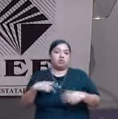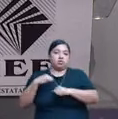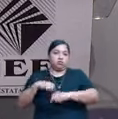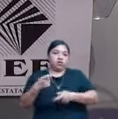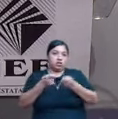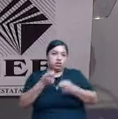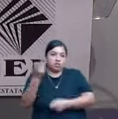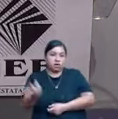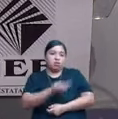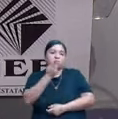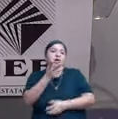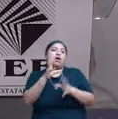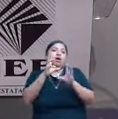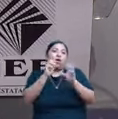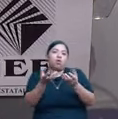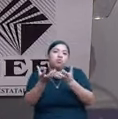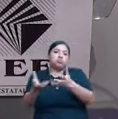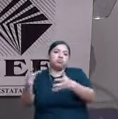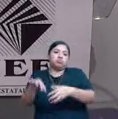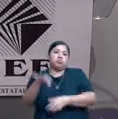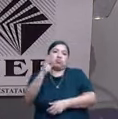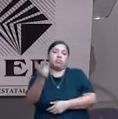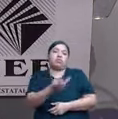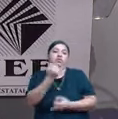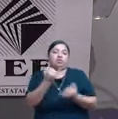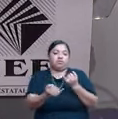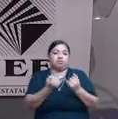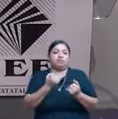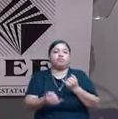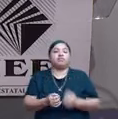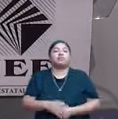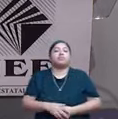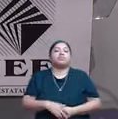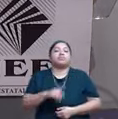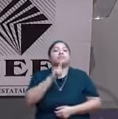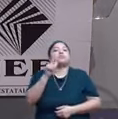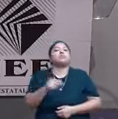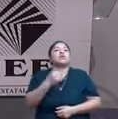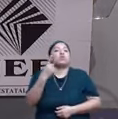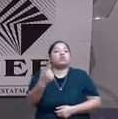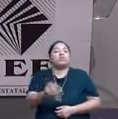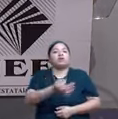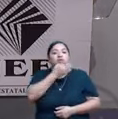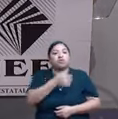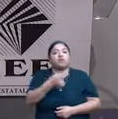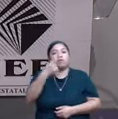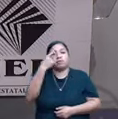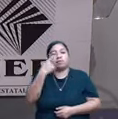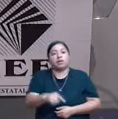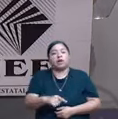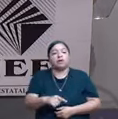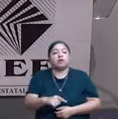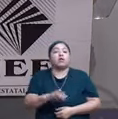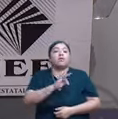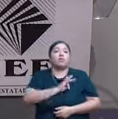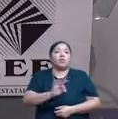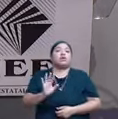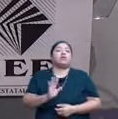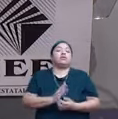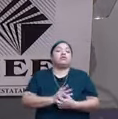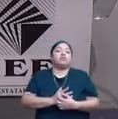moderadoras, o se seleccionará una aleatoriamente de la urna. Finalmente, se contará con 1 minuto para replicar el último